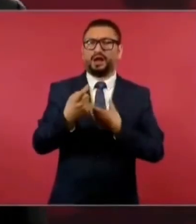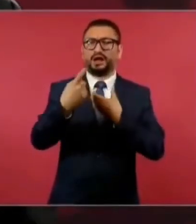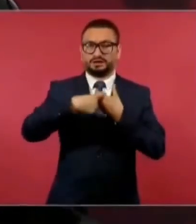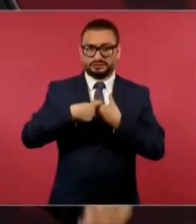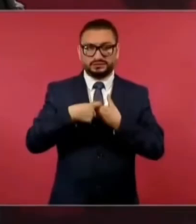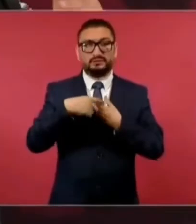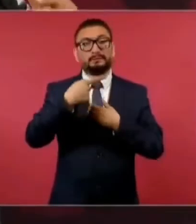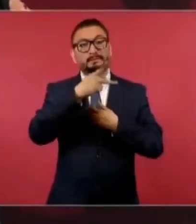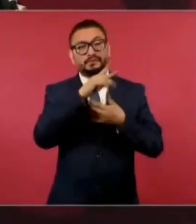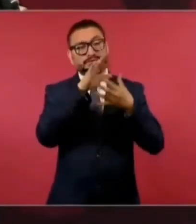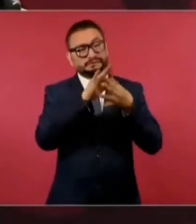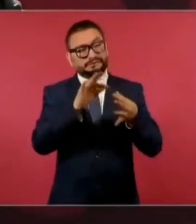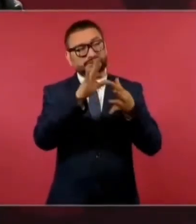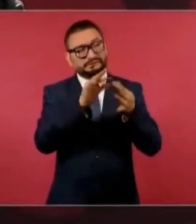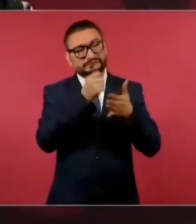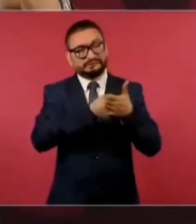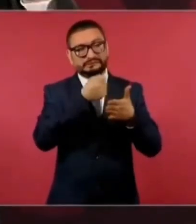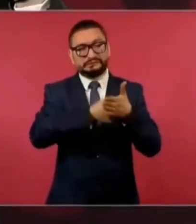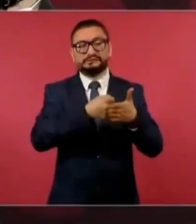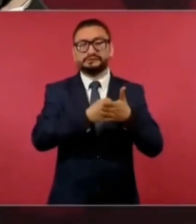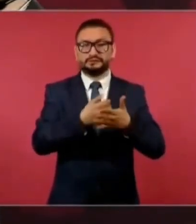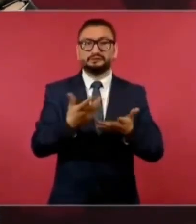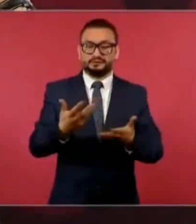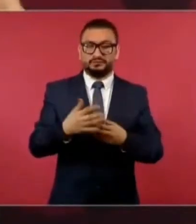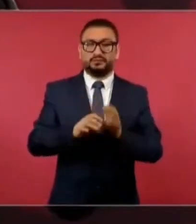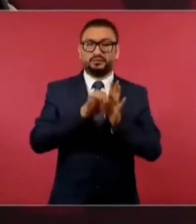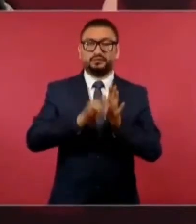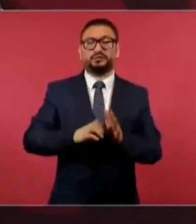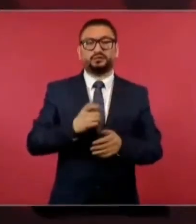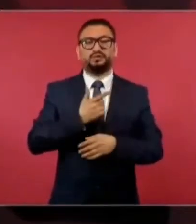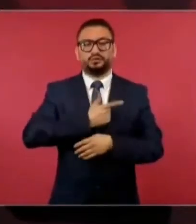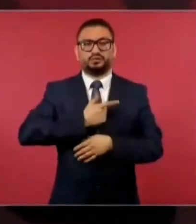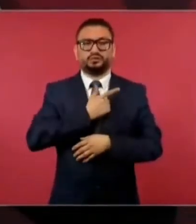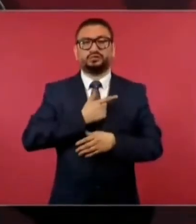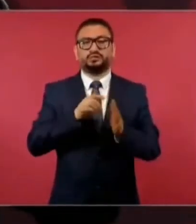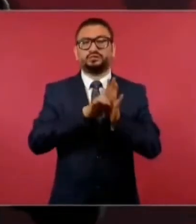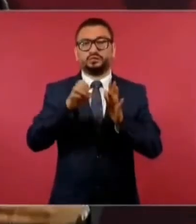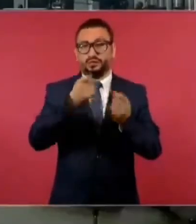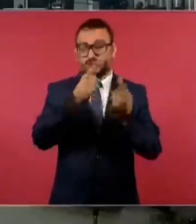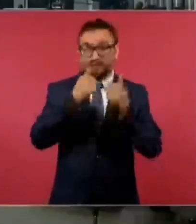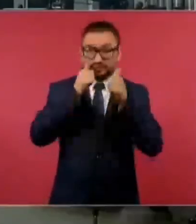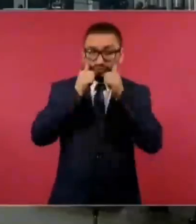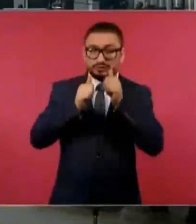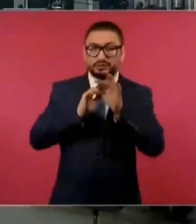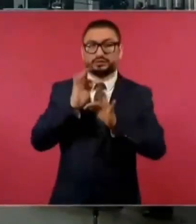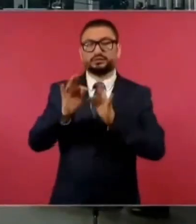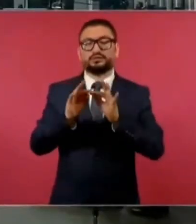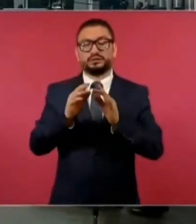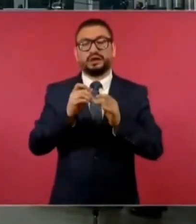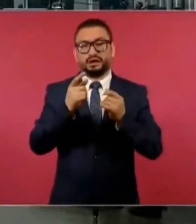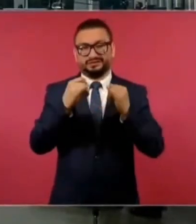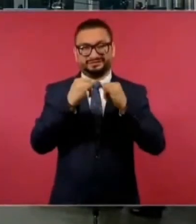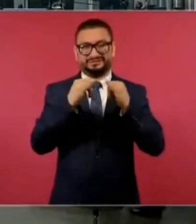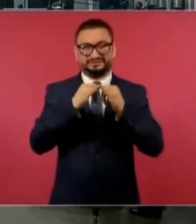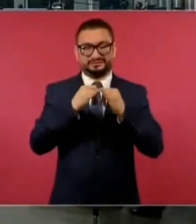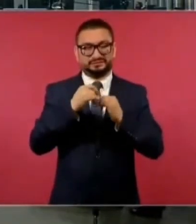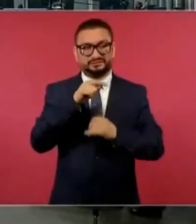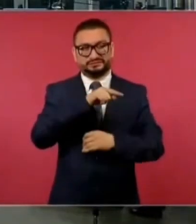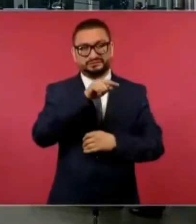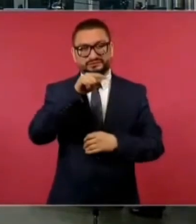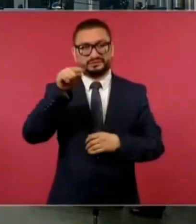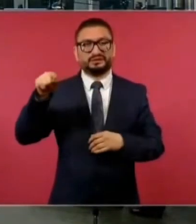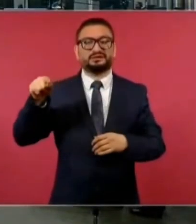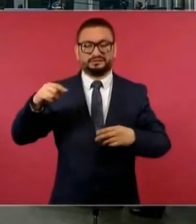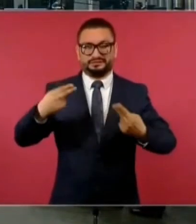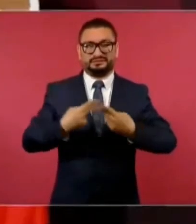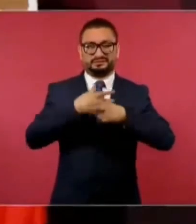pero me da mucho gusto que, por ejemplo, había resistencias en los institutos